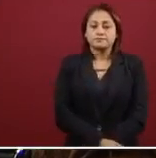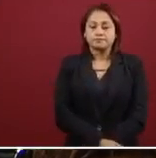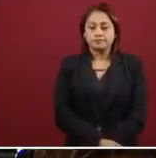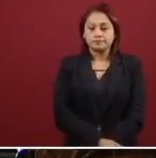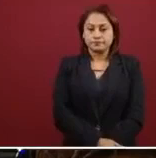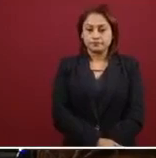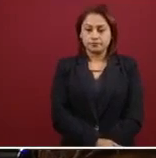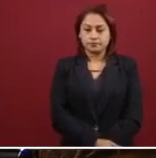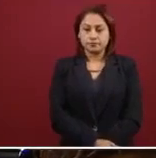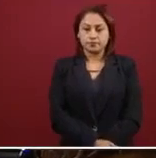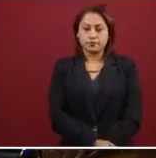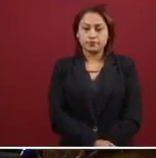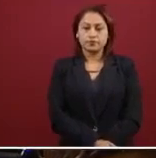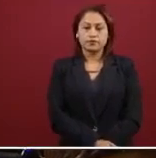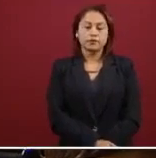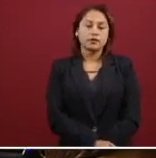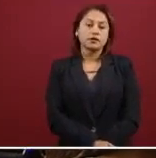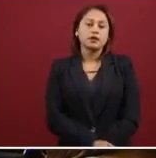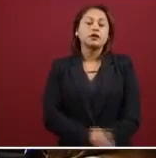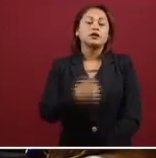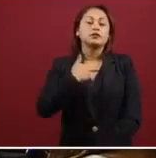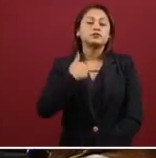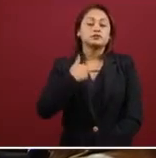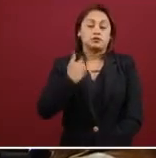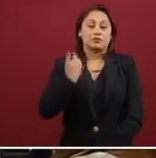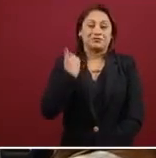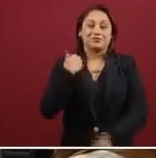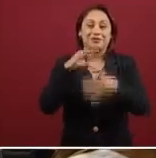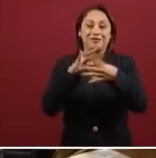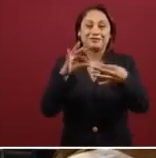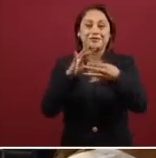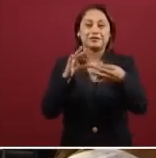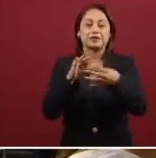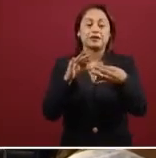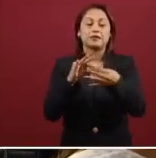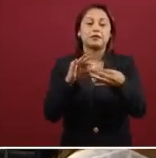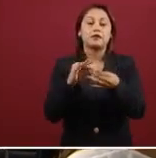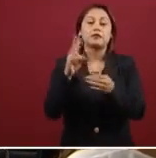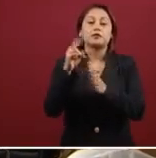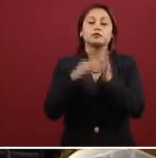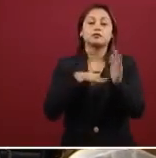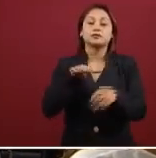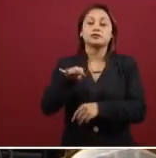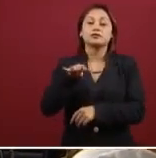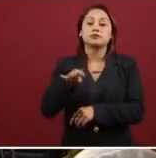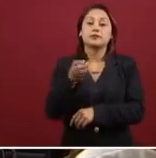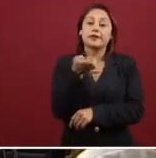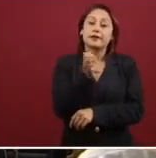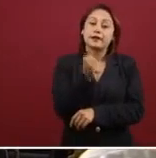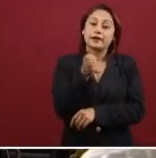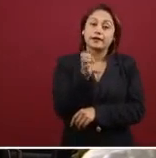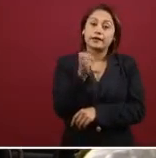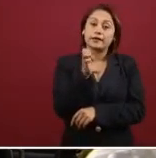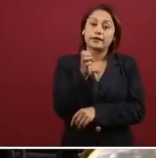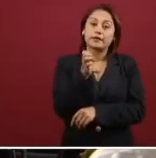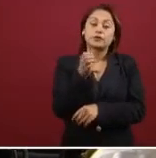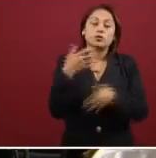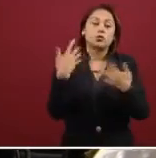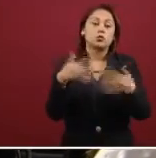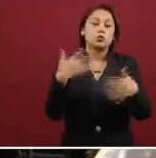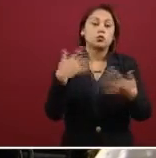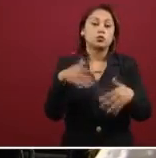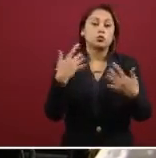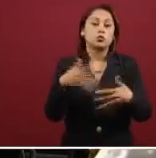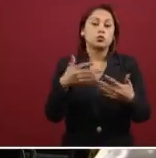Sí, les comentaba que en enero de este año la producción cayó a un nivel histórico